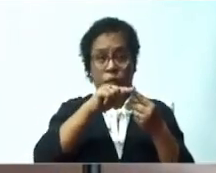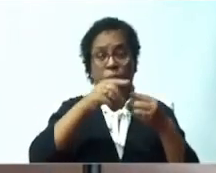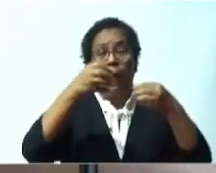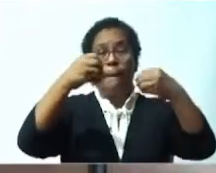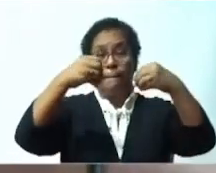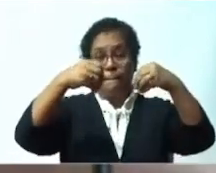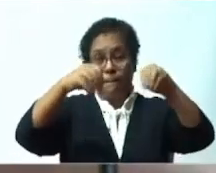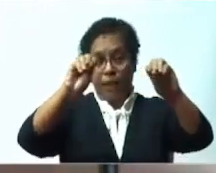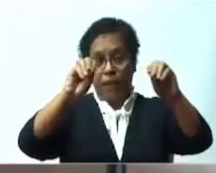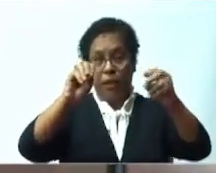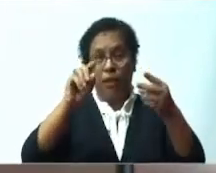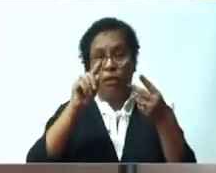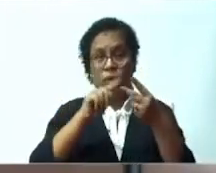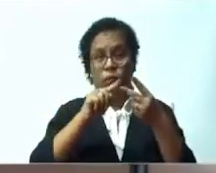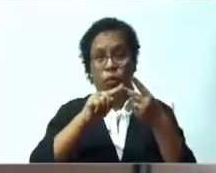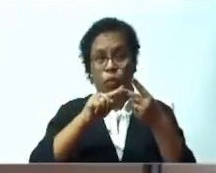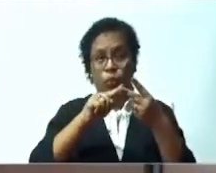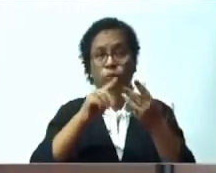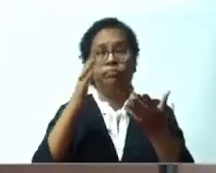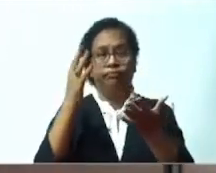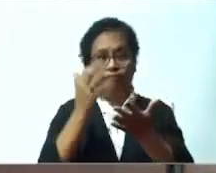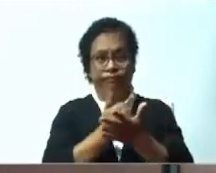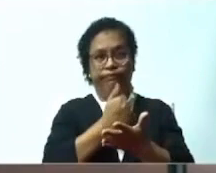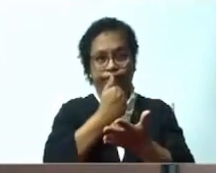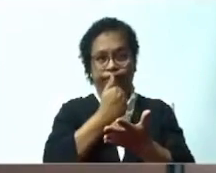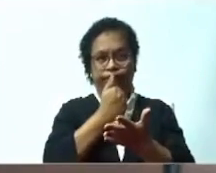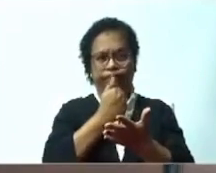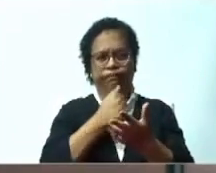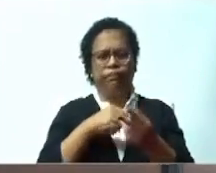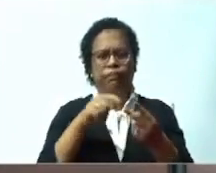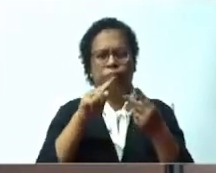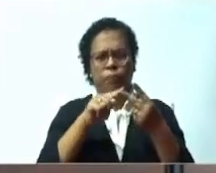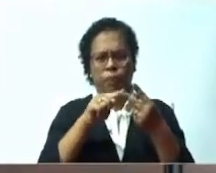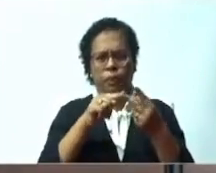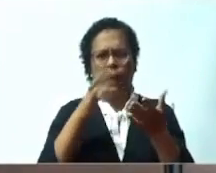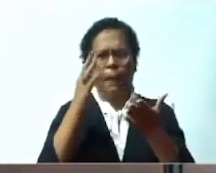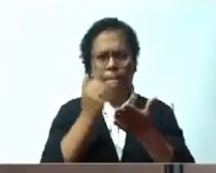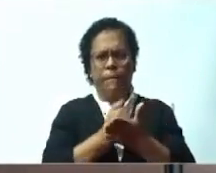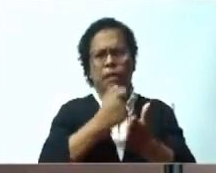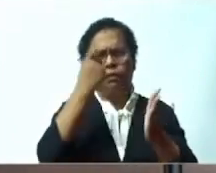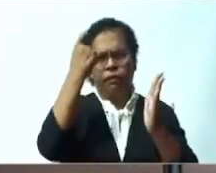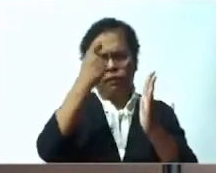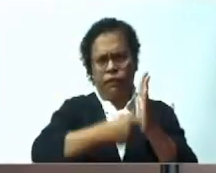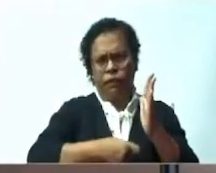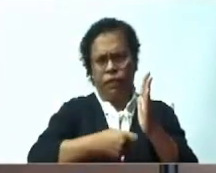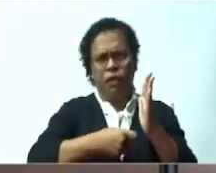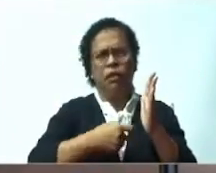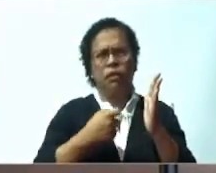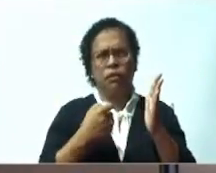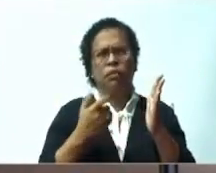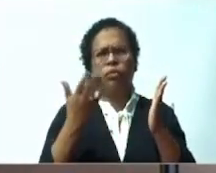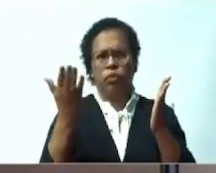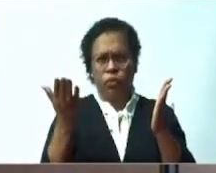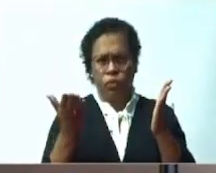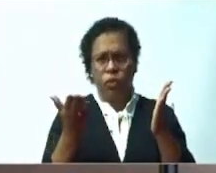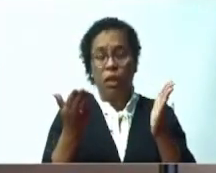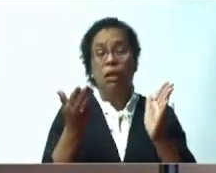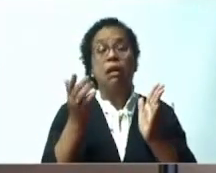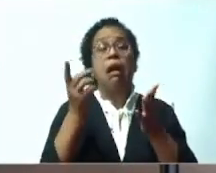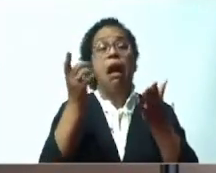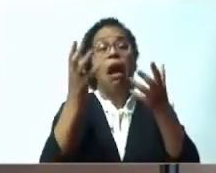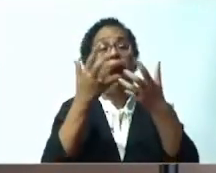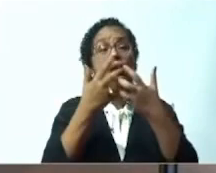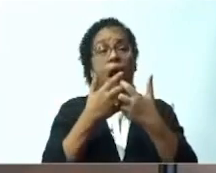al beneficio. El impuesto al beneficio está gravado, como dice la ley, dice el